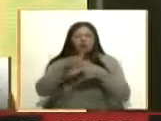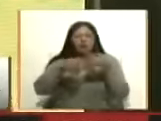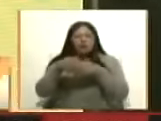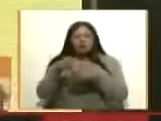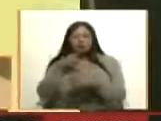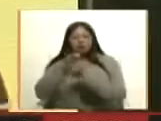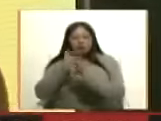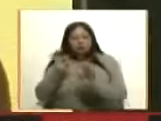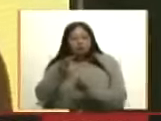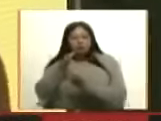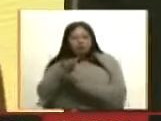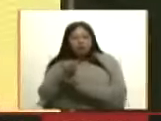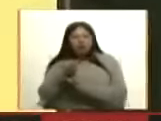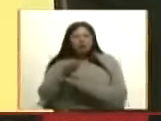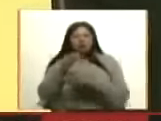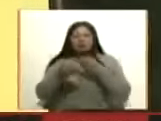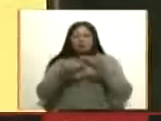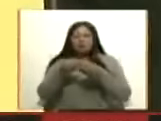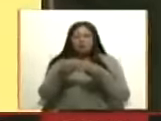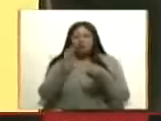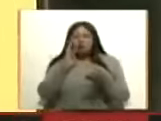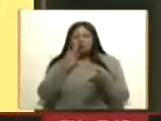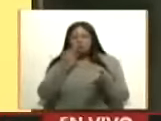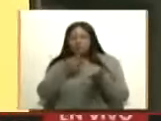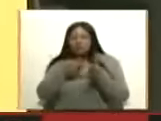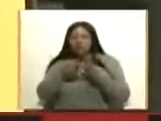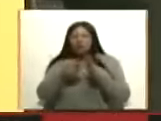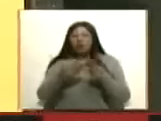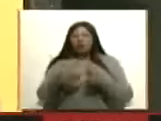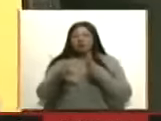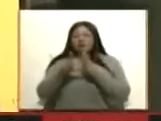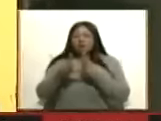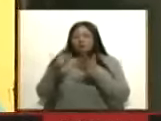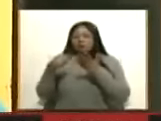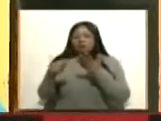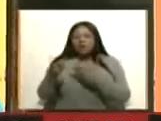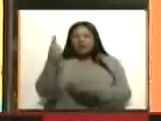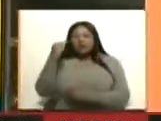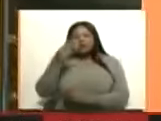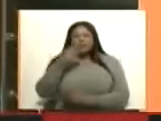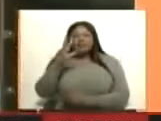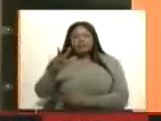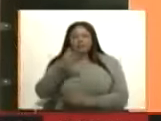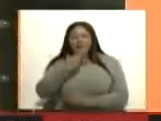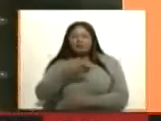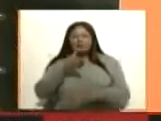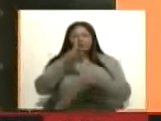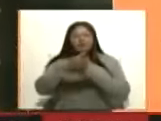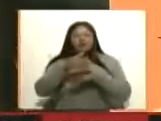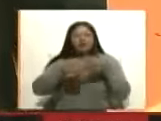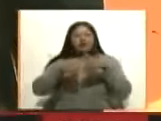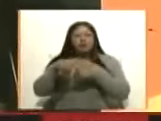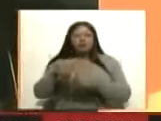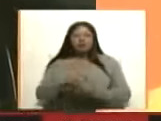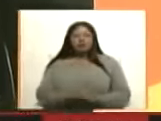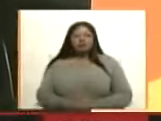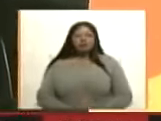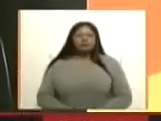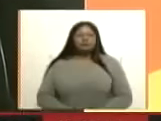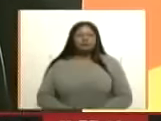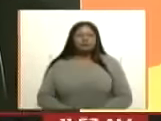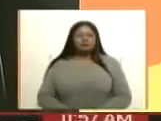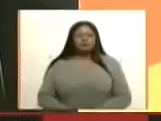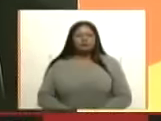simulacro Hermosísimo Y nos dieron un ejemplo para que ayer el 3 de diciembre saliéramos todos a votar a todos los